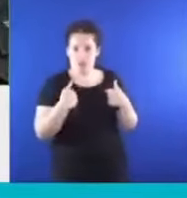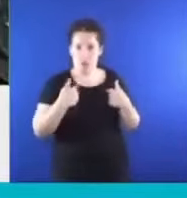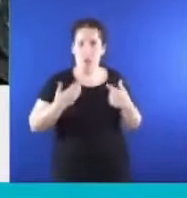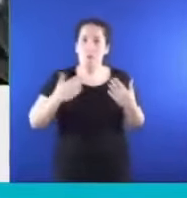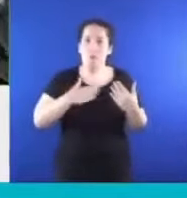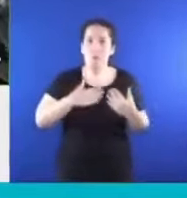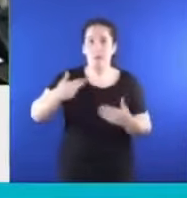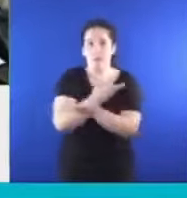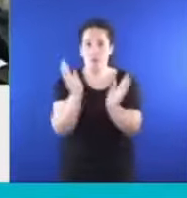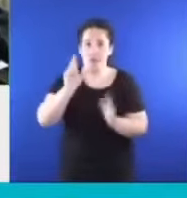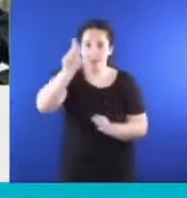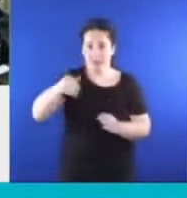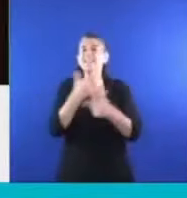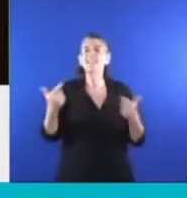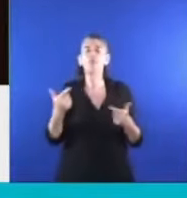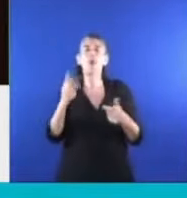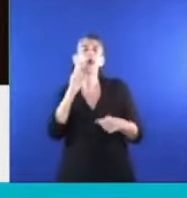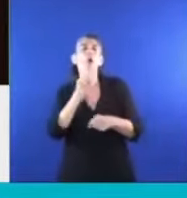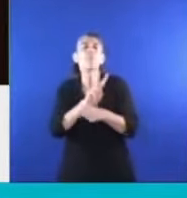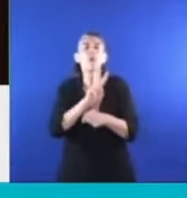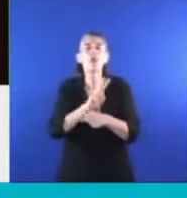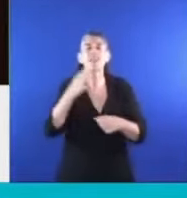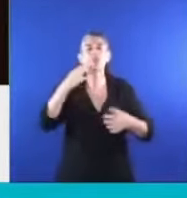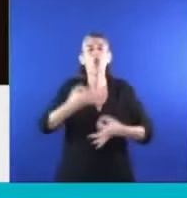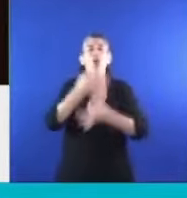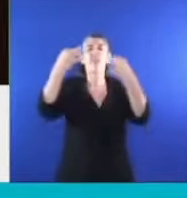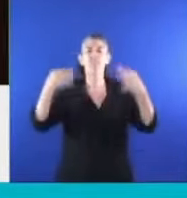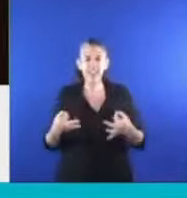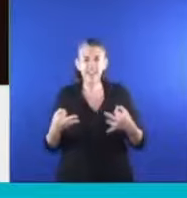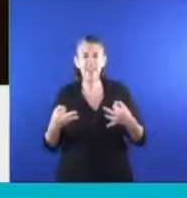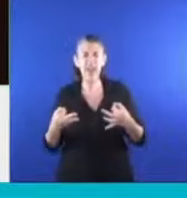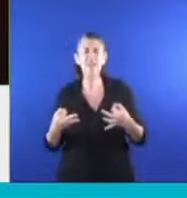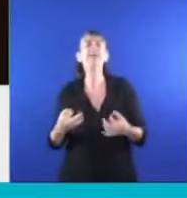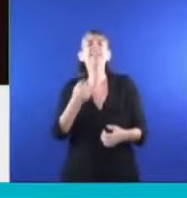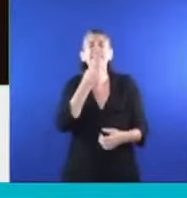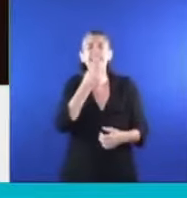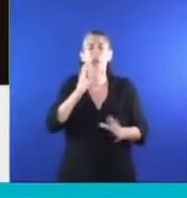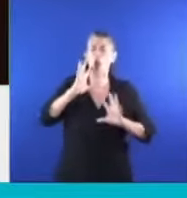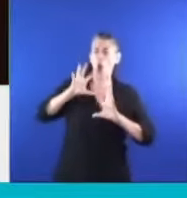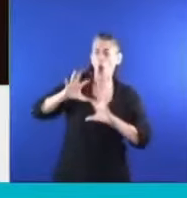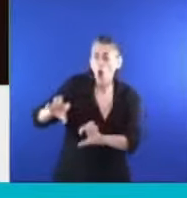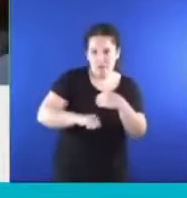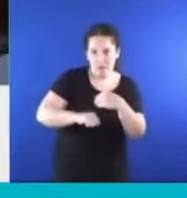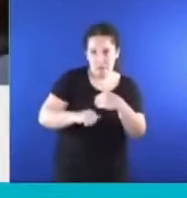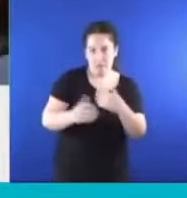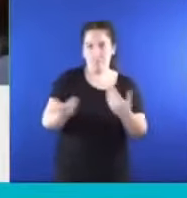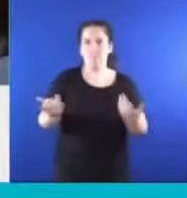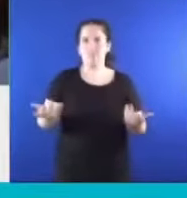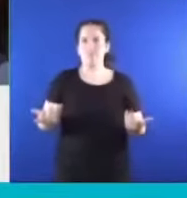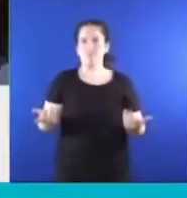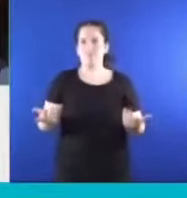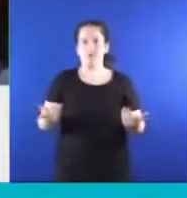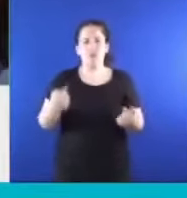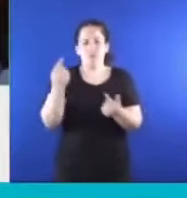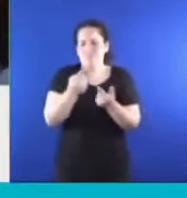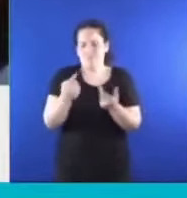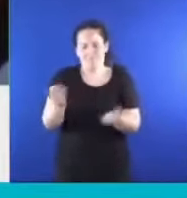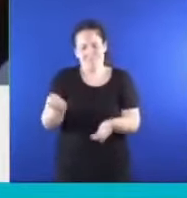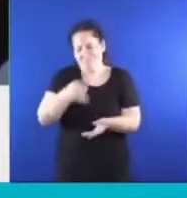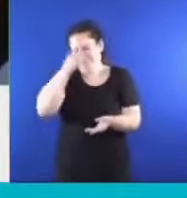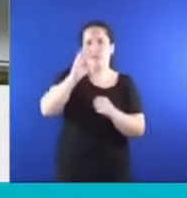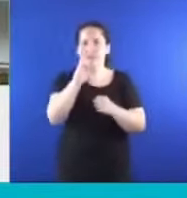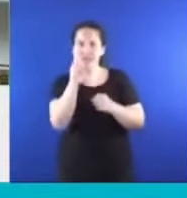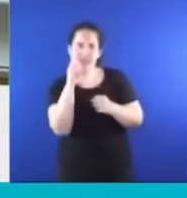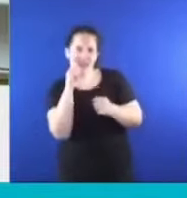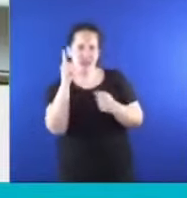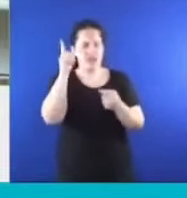ser Argentina. Ningún futuro es posible si el odio, el individualismo, la crueldad imperan en la sociedad. Nos podrán atacar, nos podrán